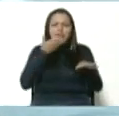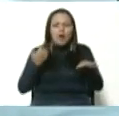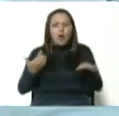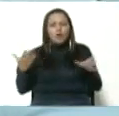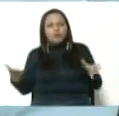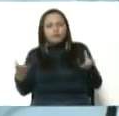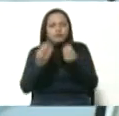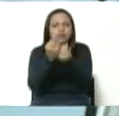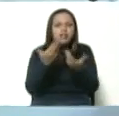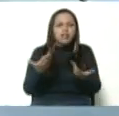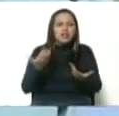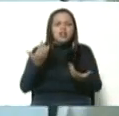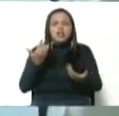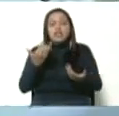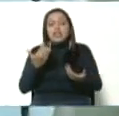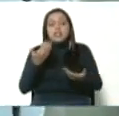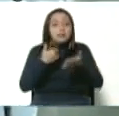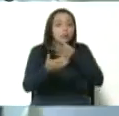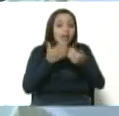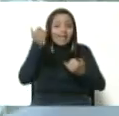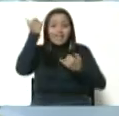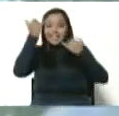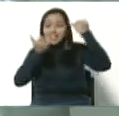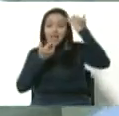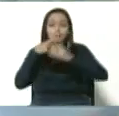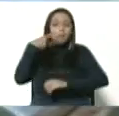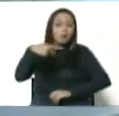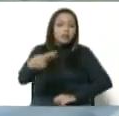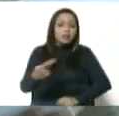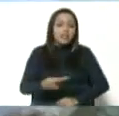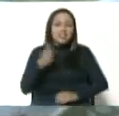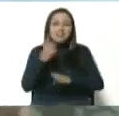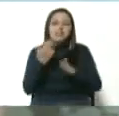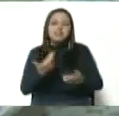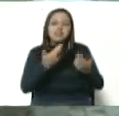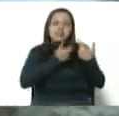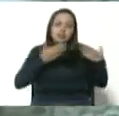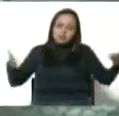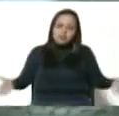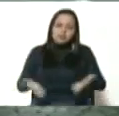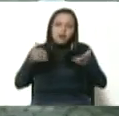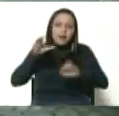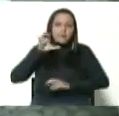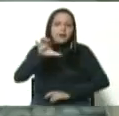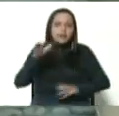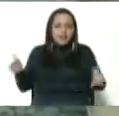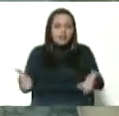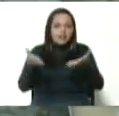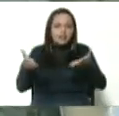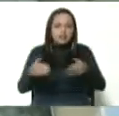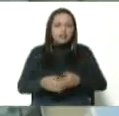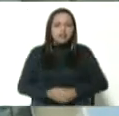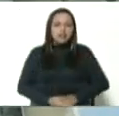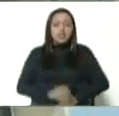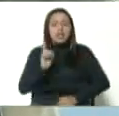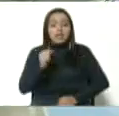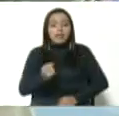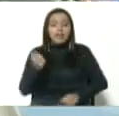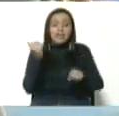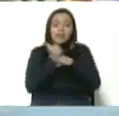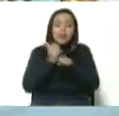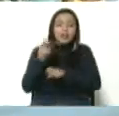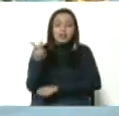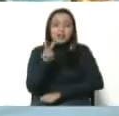políticas, laborales, gremiales, nosotros debemos ser responsables de sacar al país adelante y de luchar porque en Venezuela se